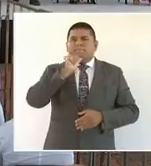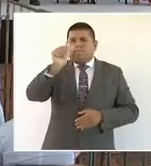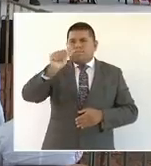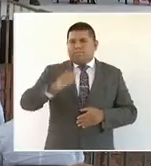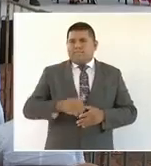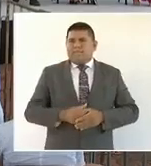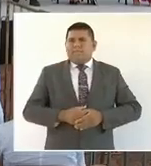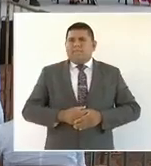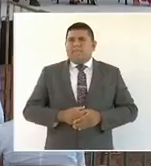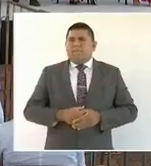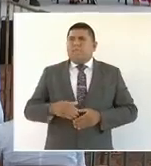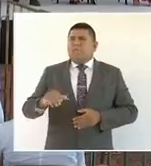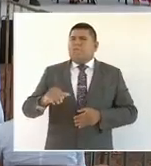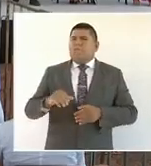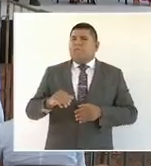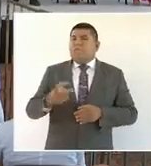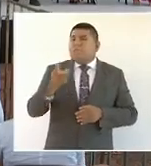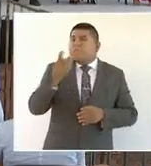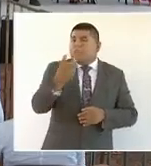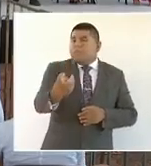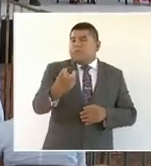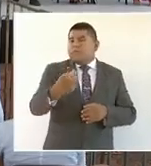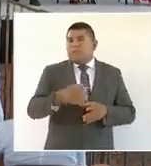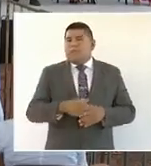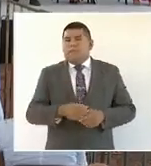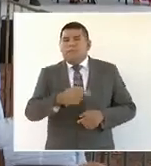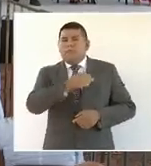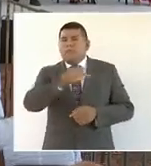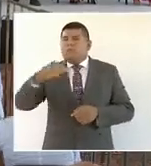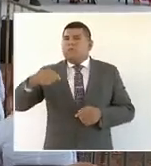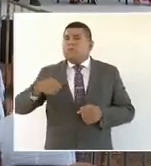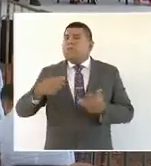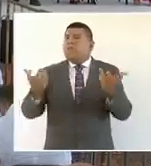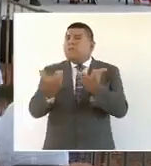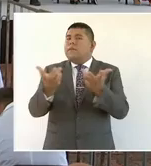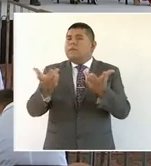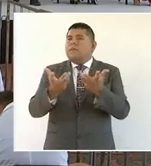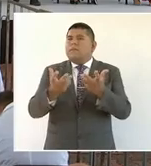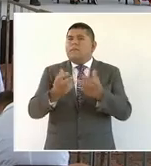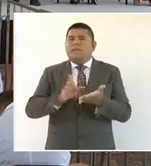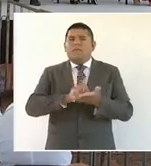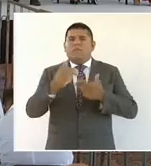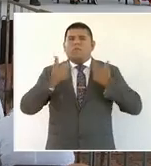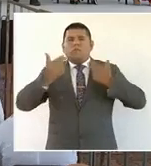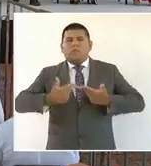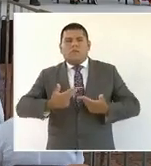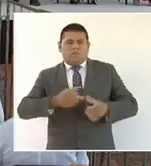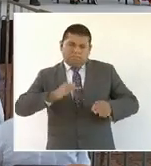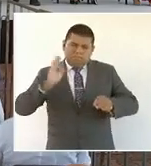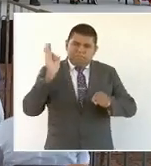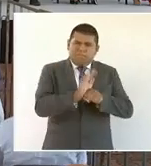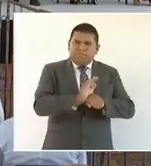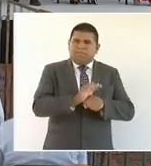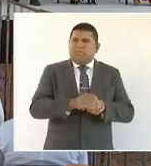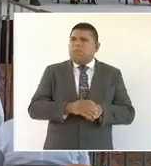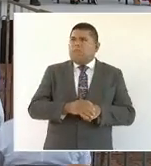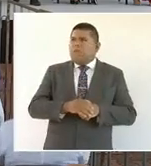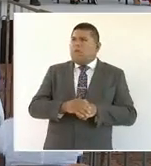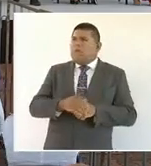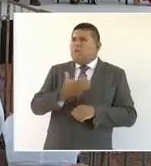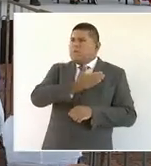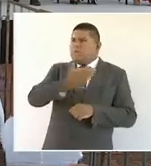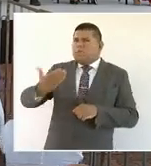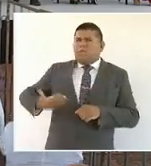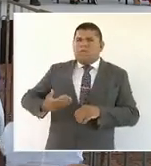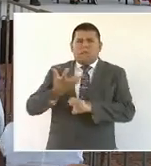del exterior. Por eso vamos a defender nuestros derechos y le agradecemos mucho al presidente Biden. ¿Cuál